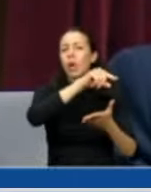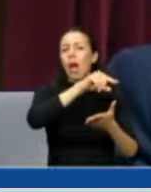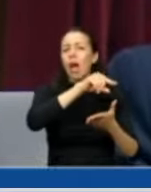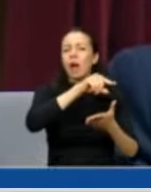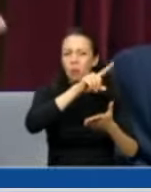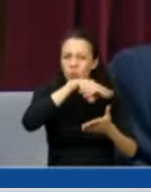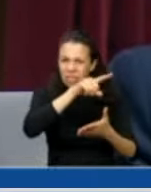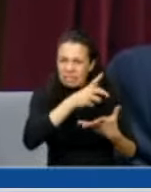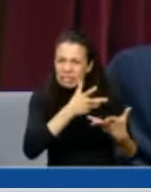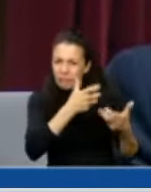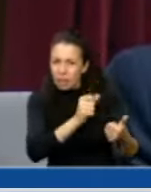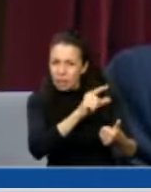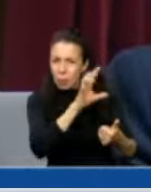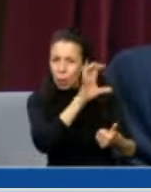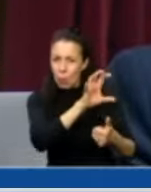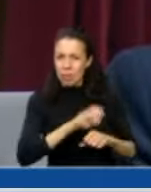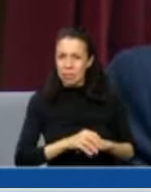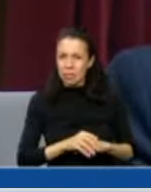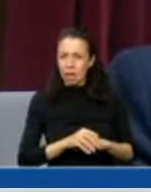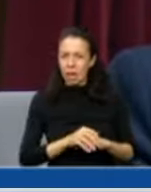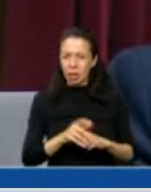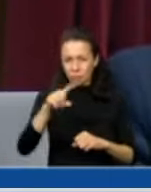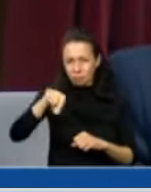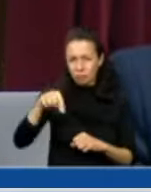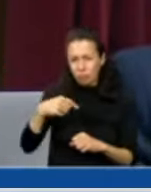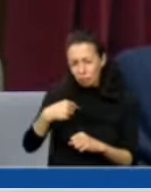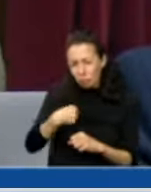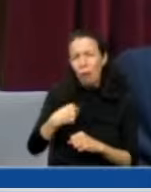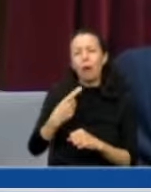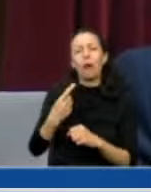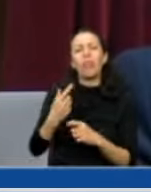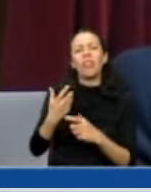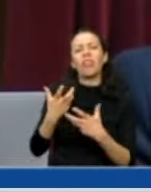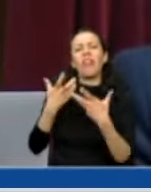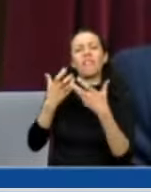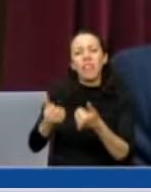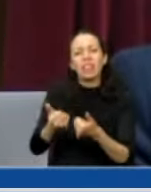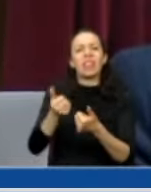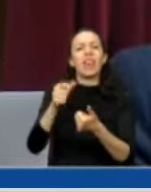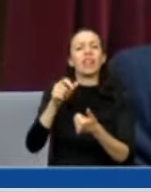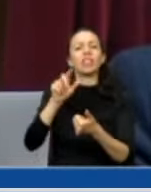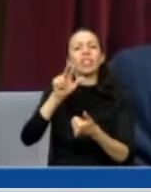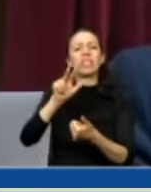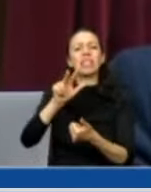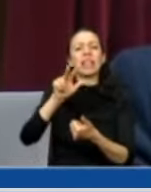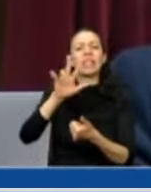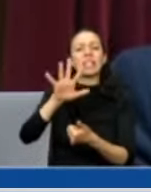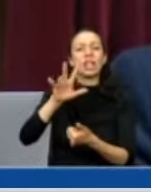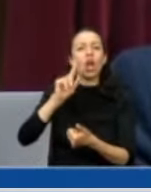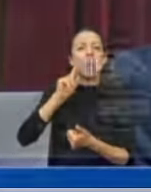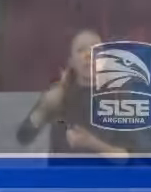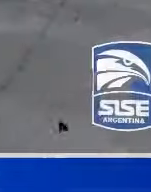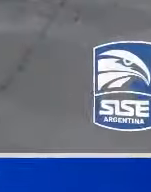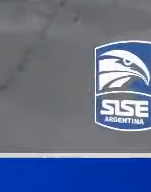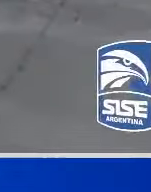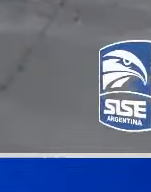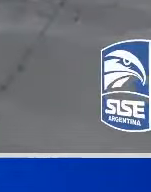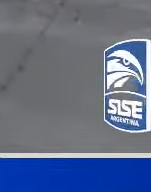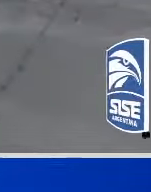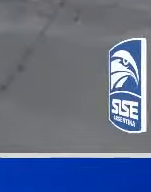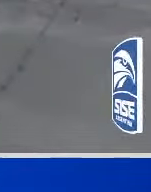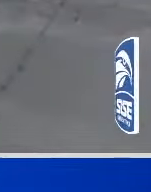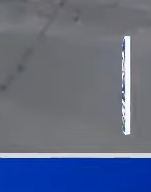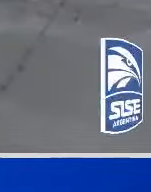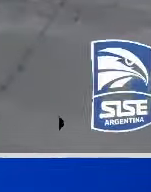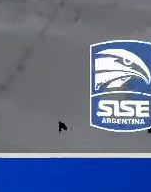encuestas por la forma en la que es mi ley, y sí, le conviene seguir en conflicto. 8:31, Tere. Nos vamos a ir a la pausa. ¿Qué expectativas tenés para el